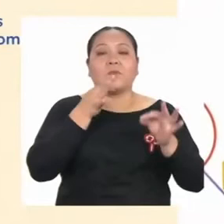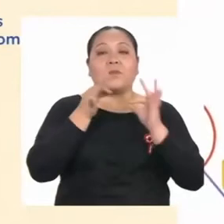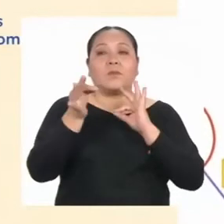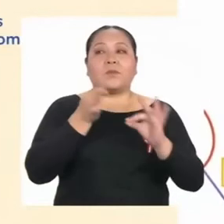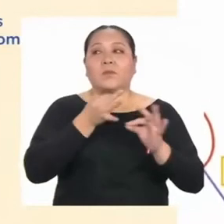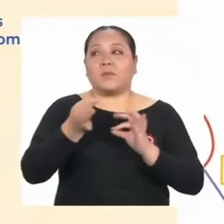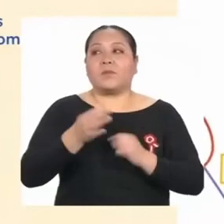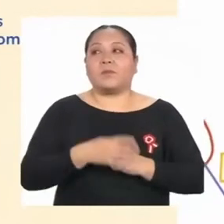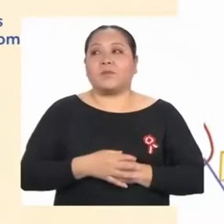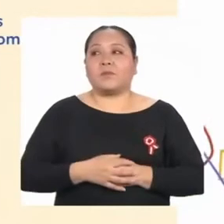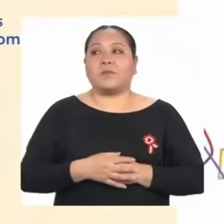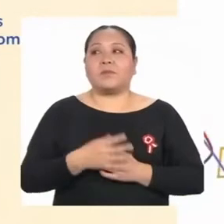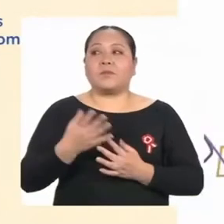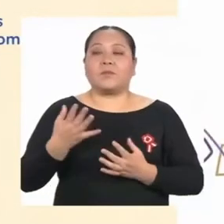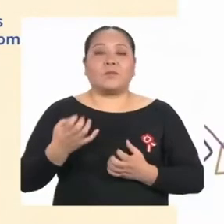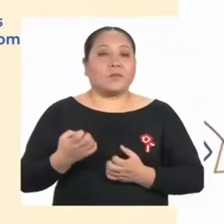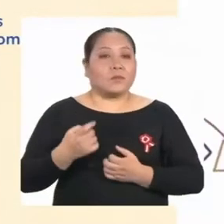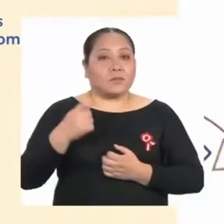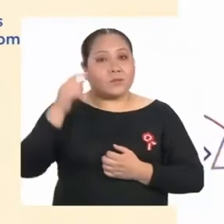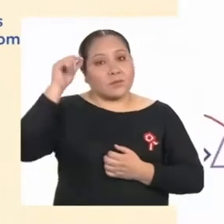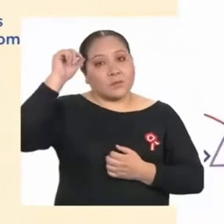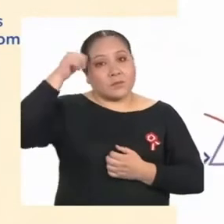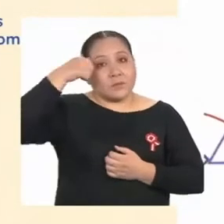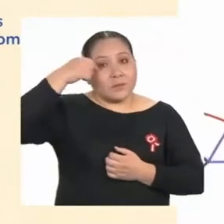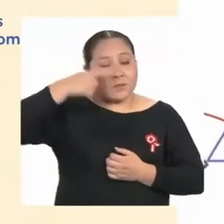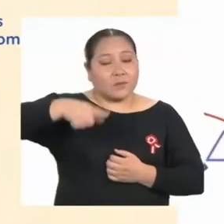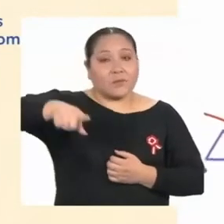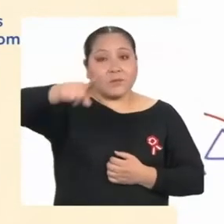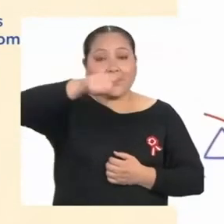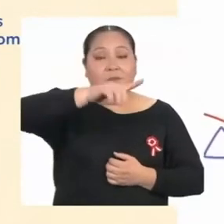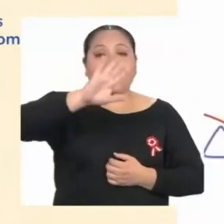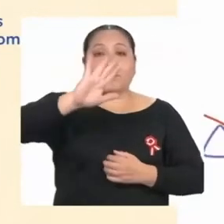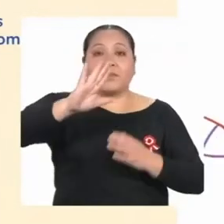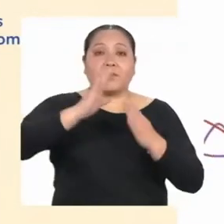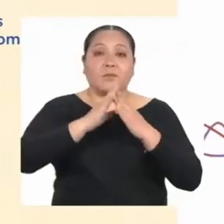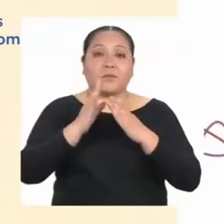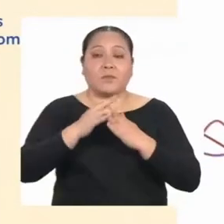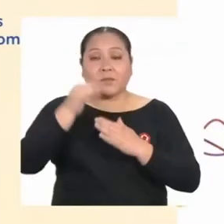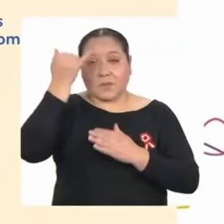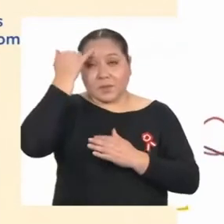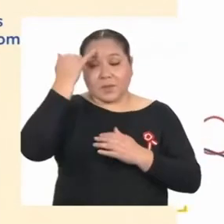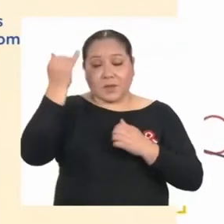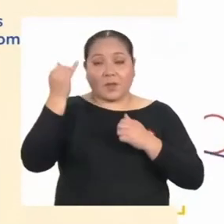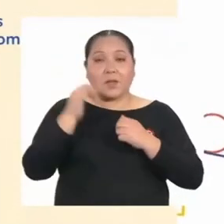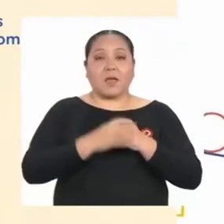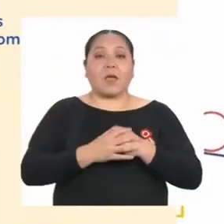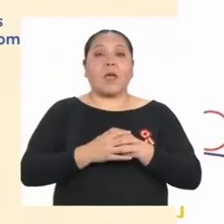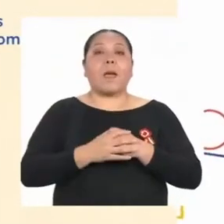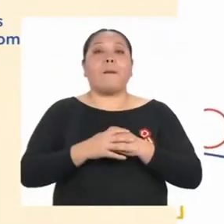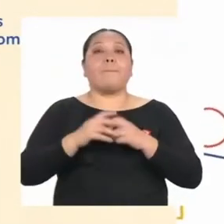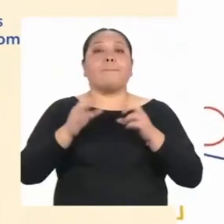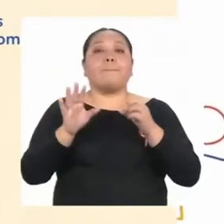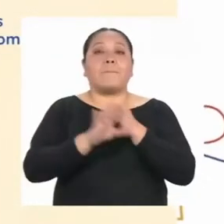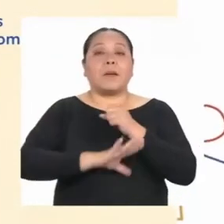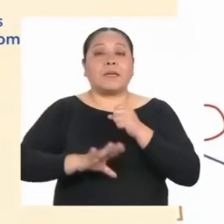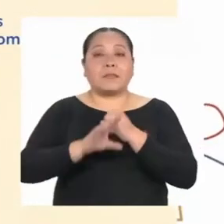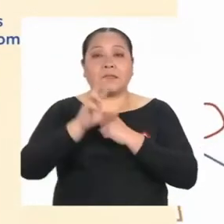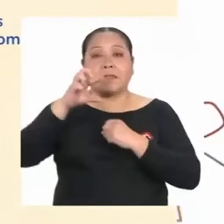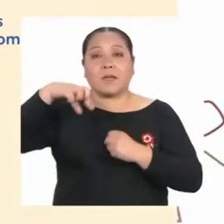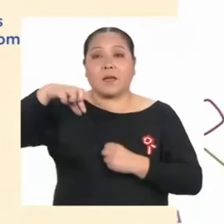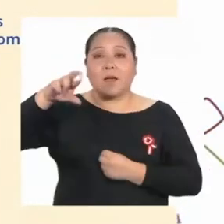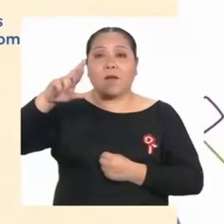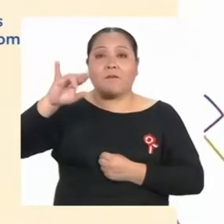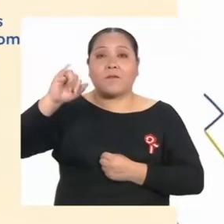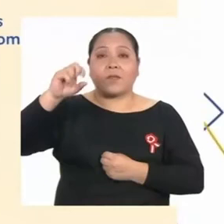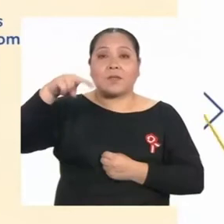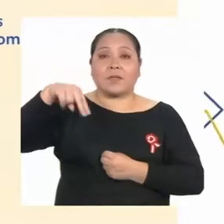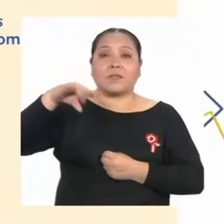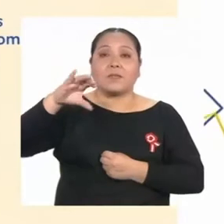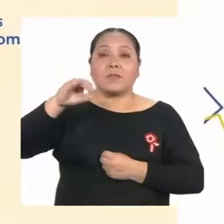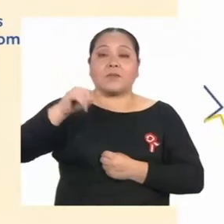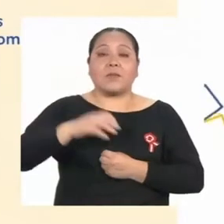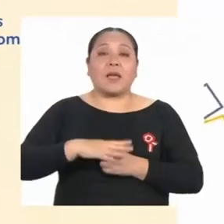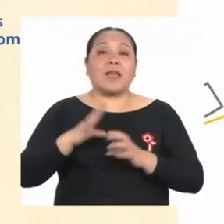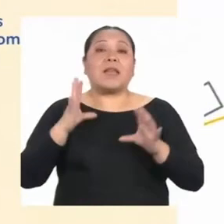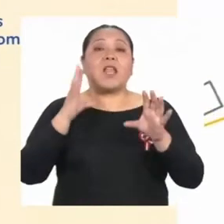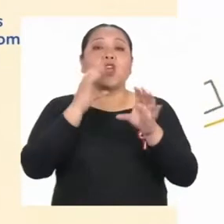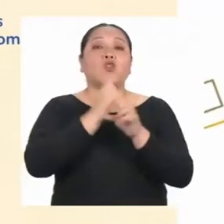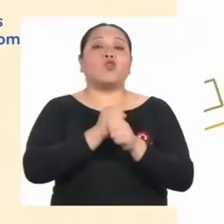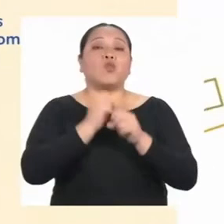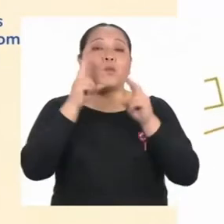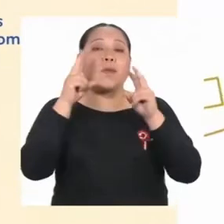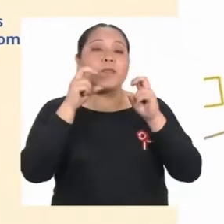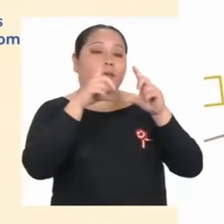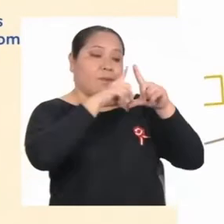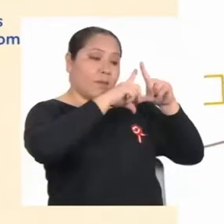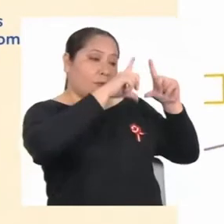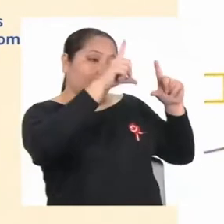explicación, quiero recordarles en casa que la idea principal es aquella que resume el tema de un